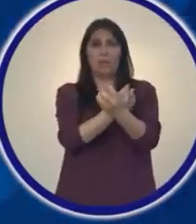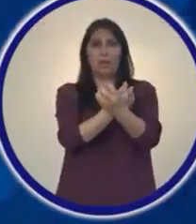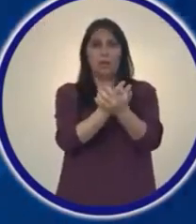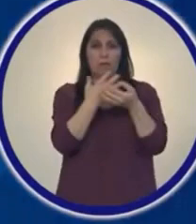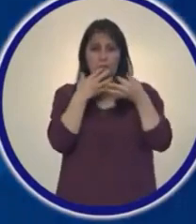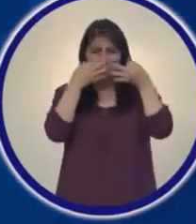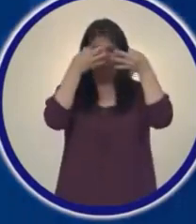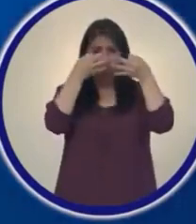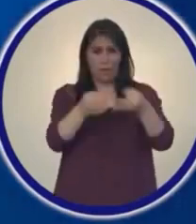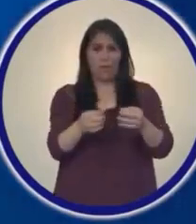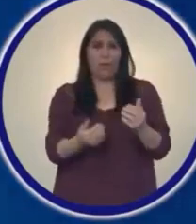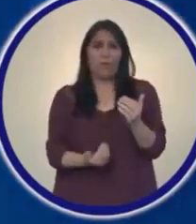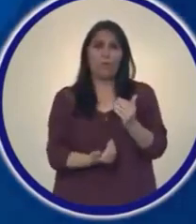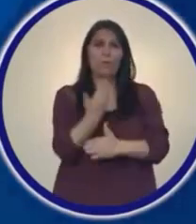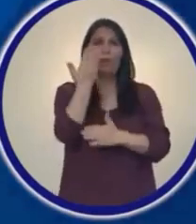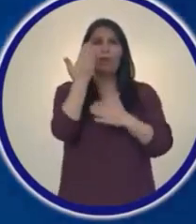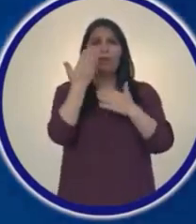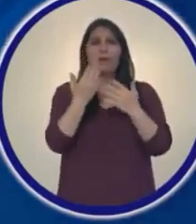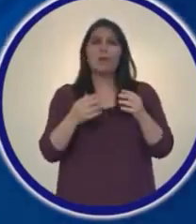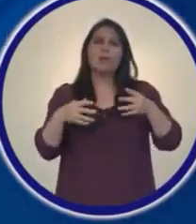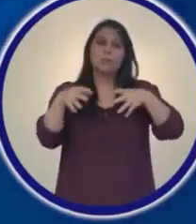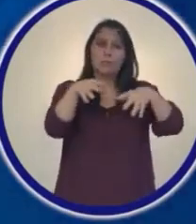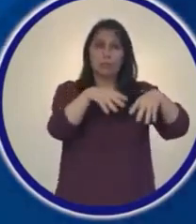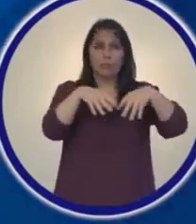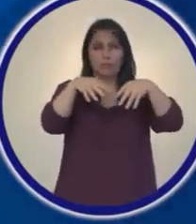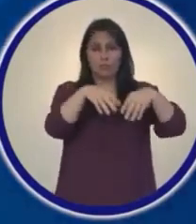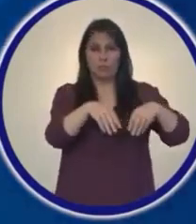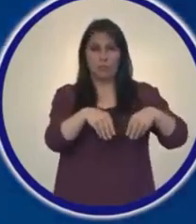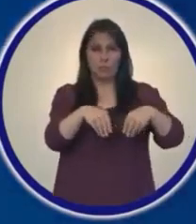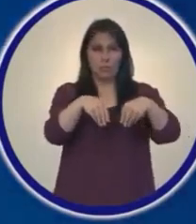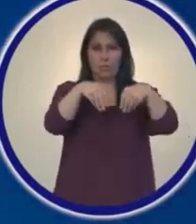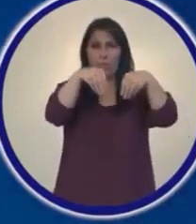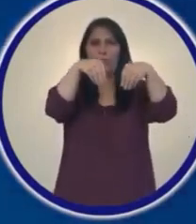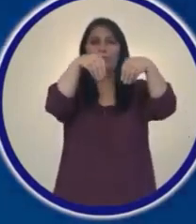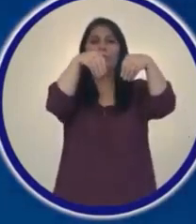y ciencia una nueva